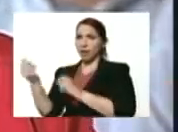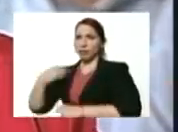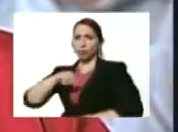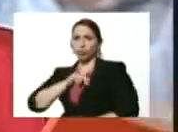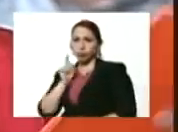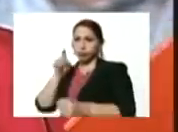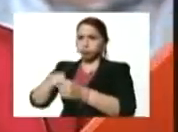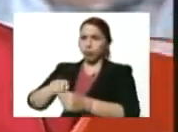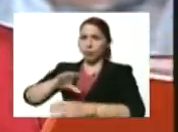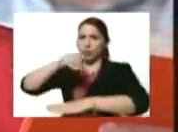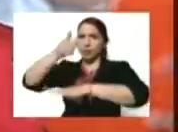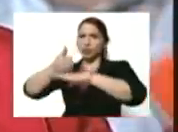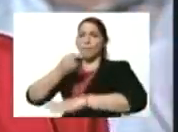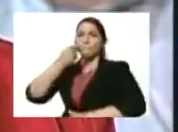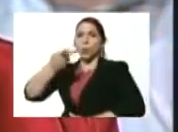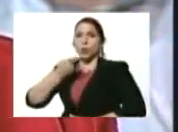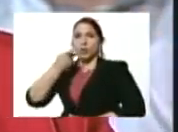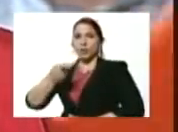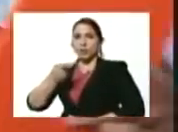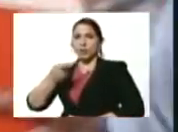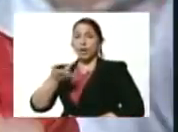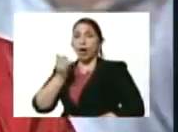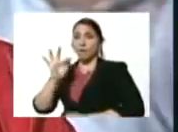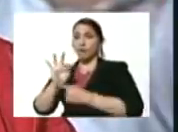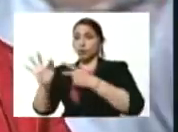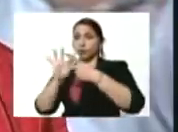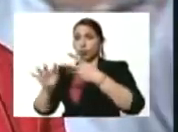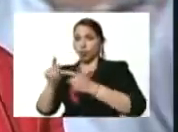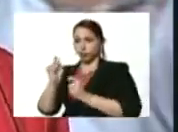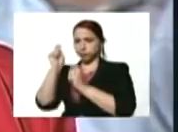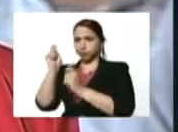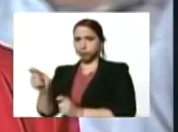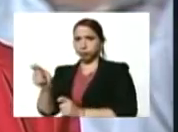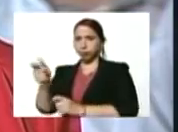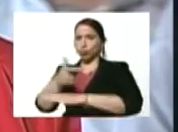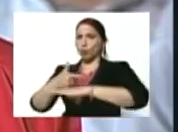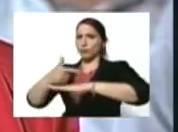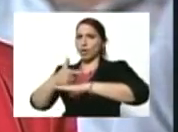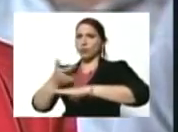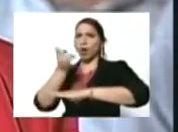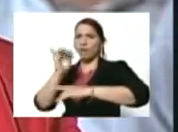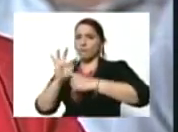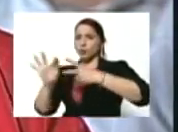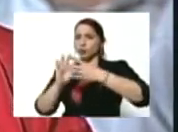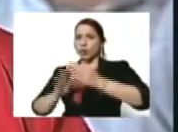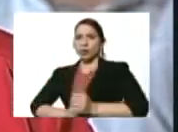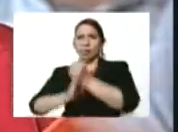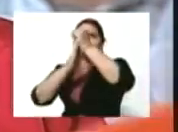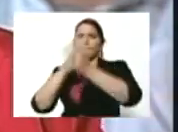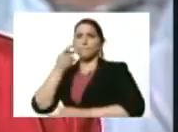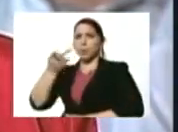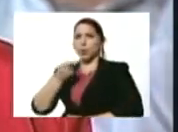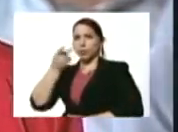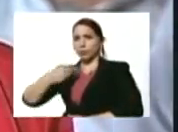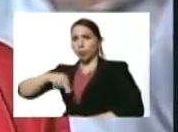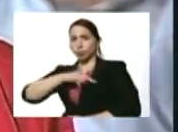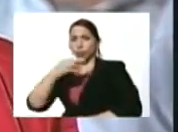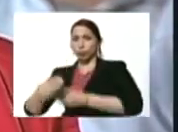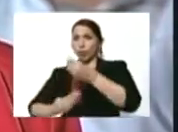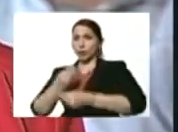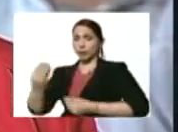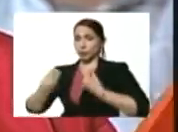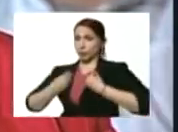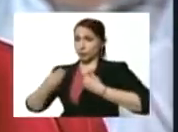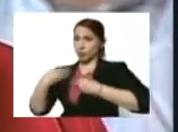la dirección política, que está en funciones de gobierno y que está en funciones de liderazgo político, porque quienes estamos dirigiendo la